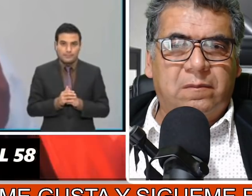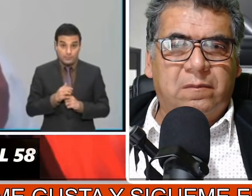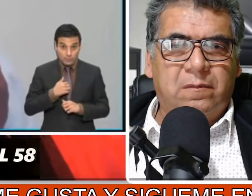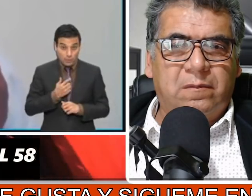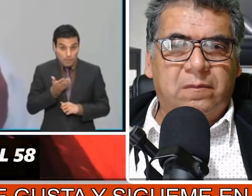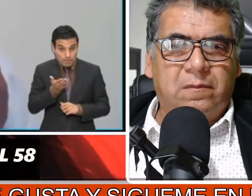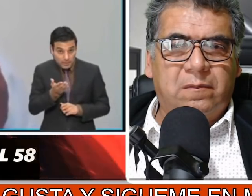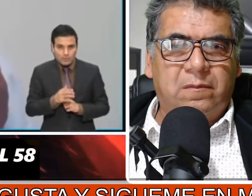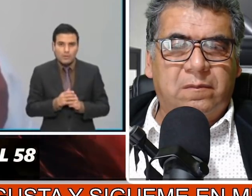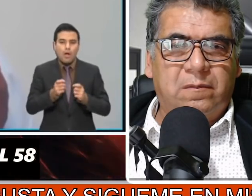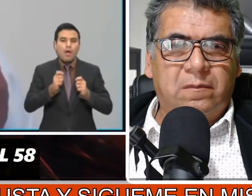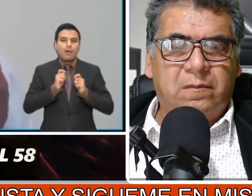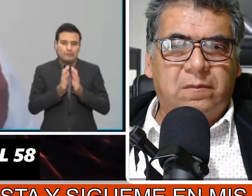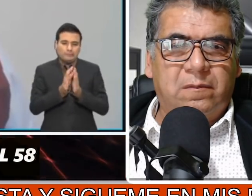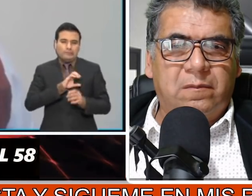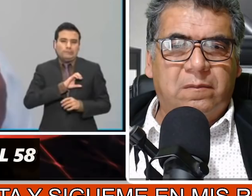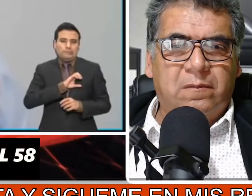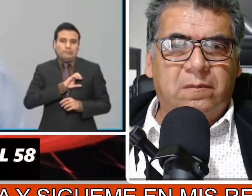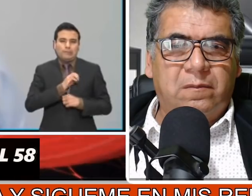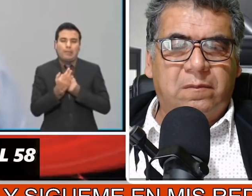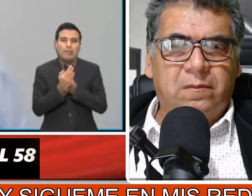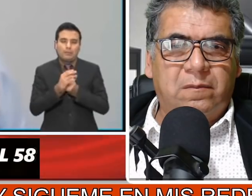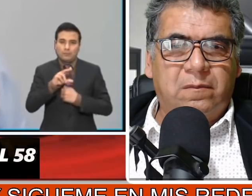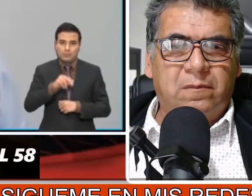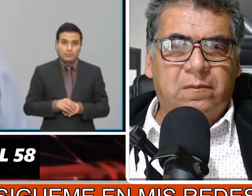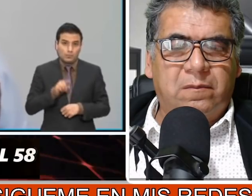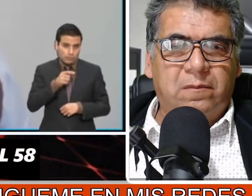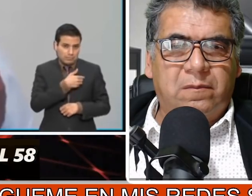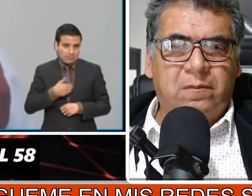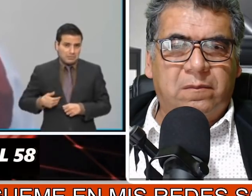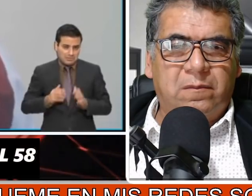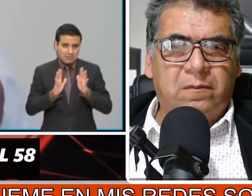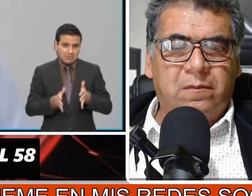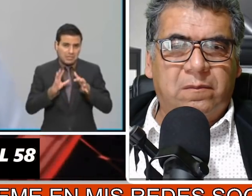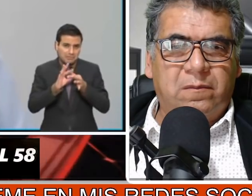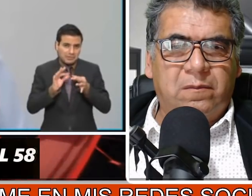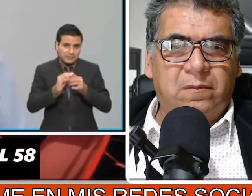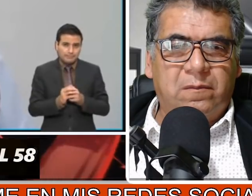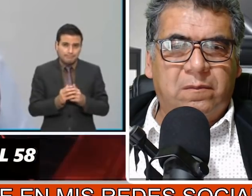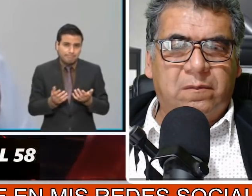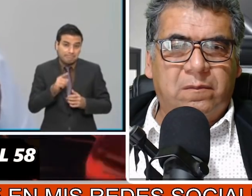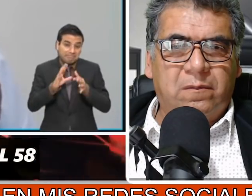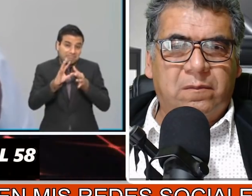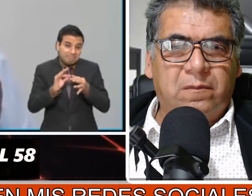pedimos una concesión graciosa. Presidente, usted que ya se expresó, lamentamos que lo haya hecho